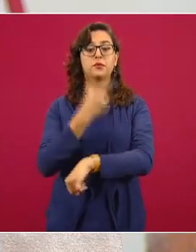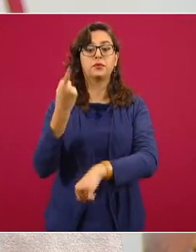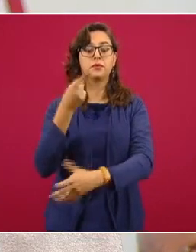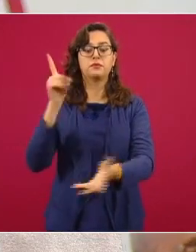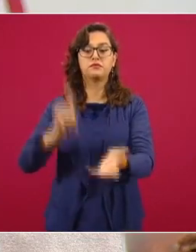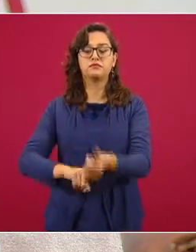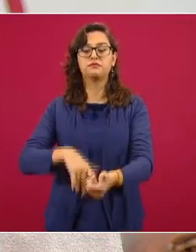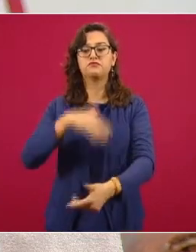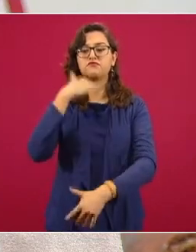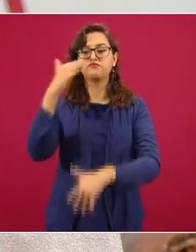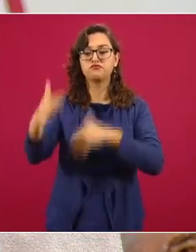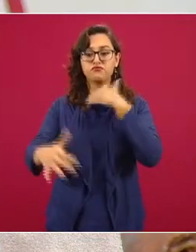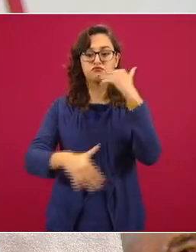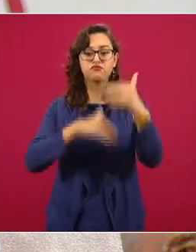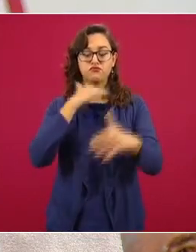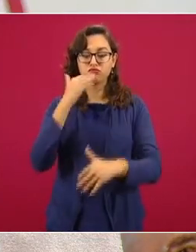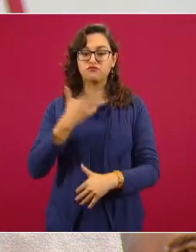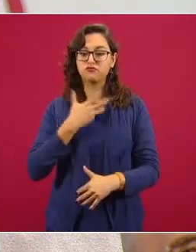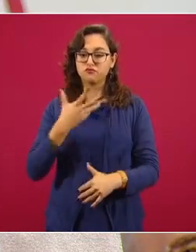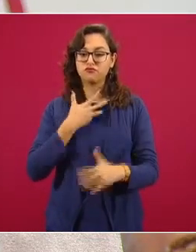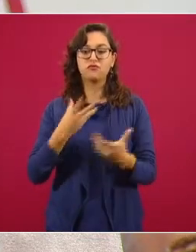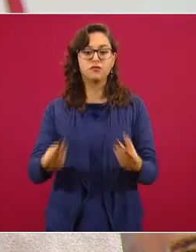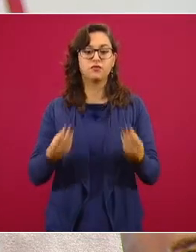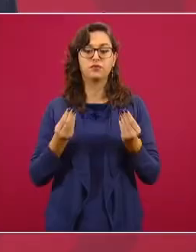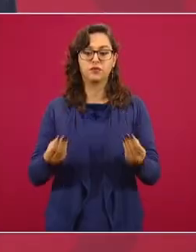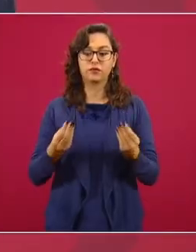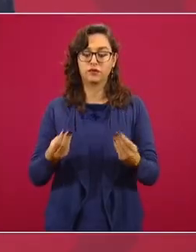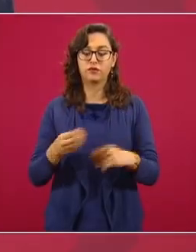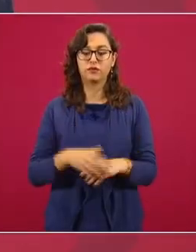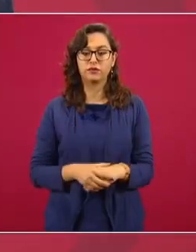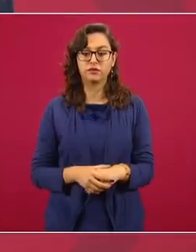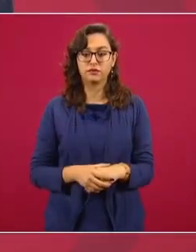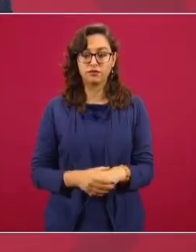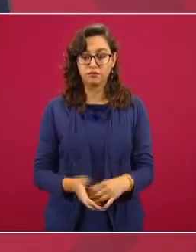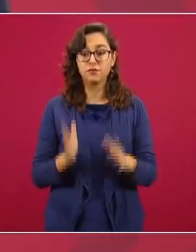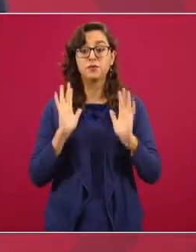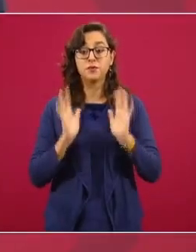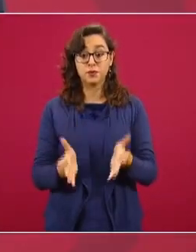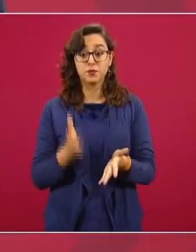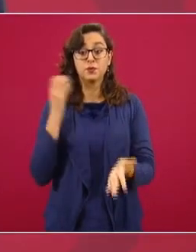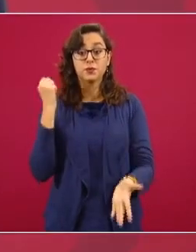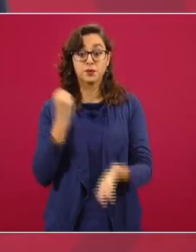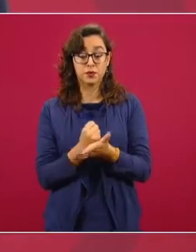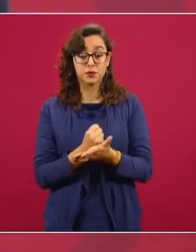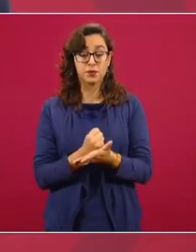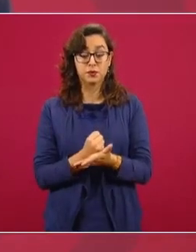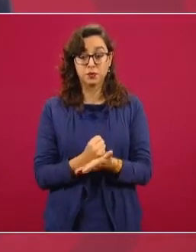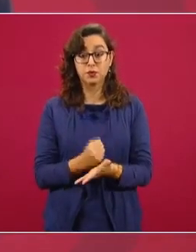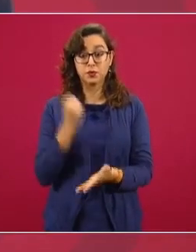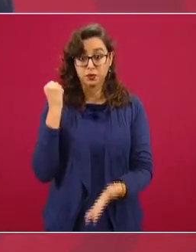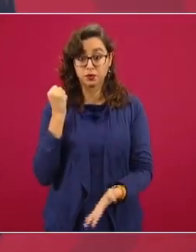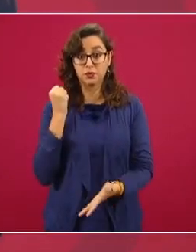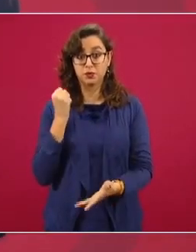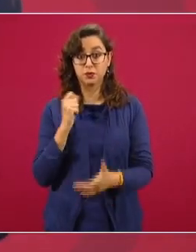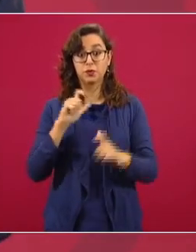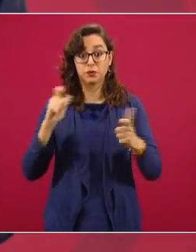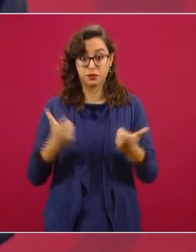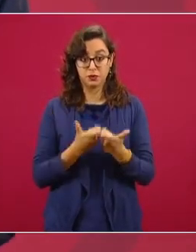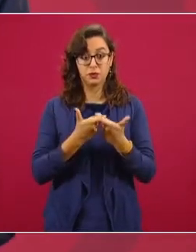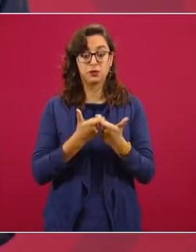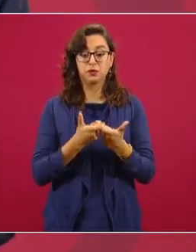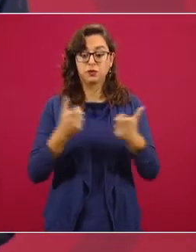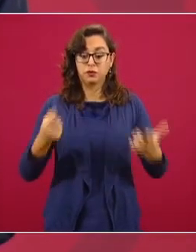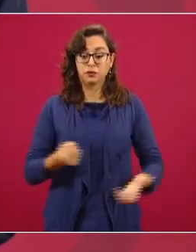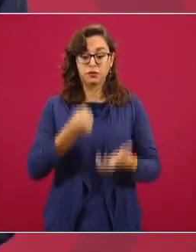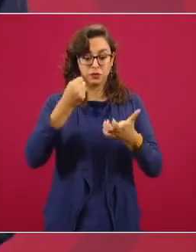corrupción, los fideicomisos. Entonces, ya se aprobó en el caso de los fideicomisos, también en la Cámara